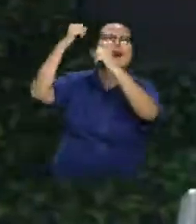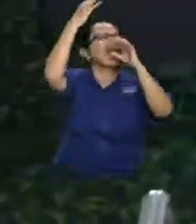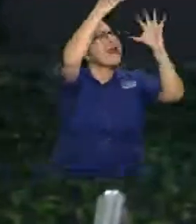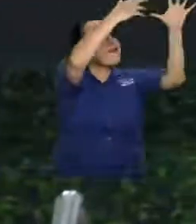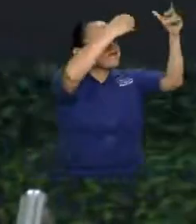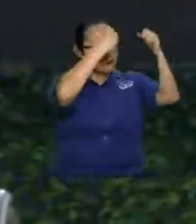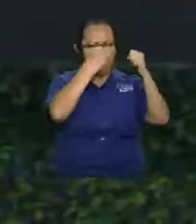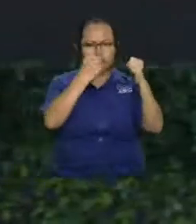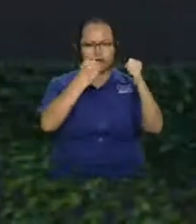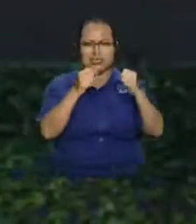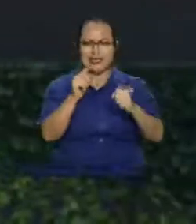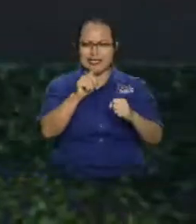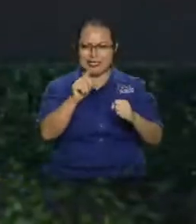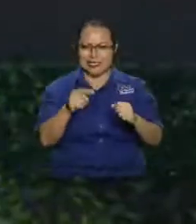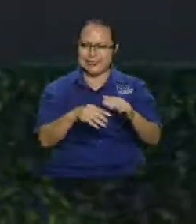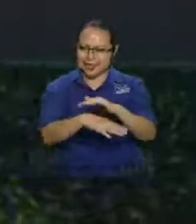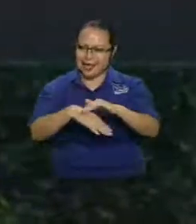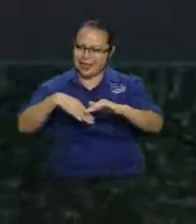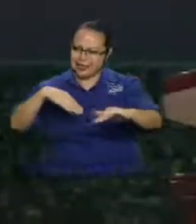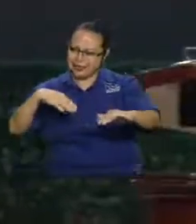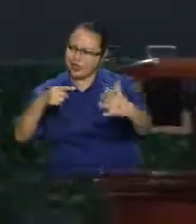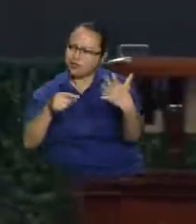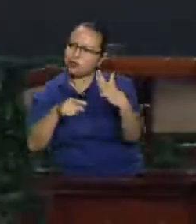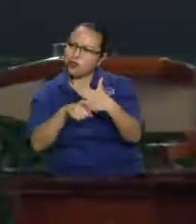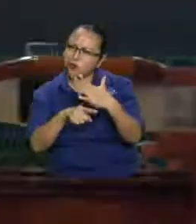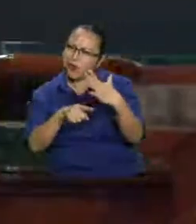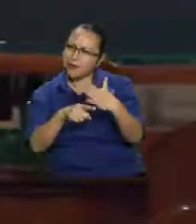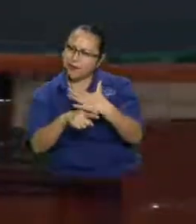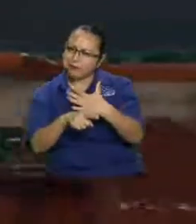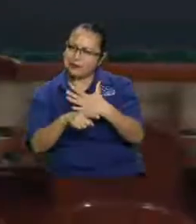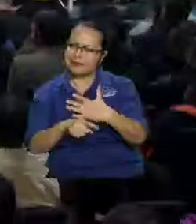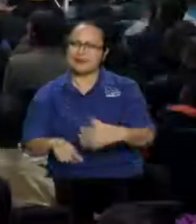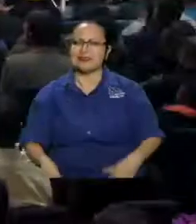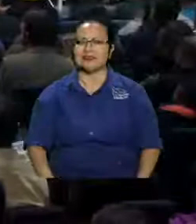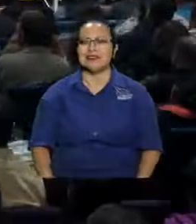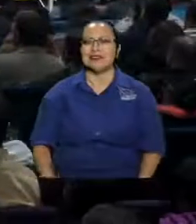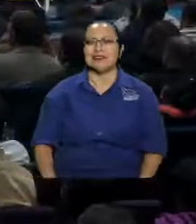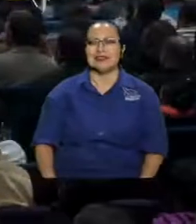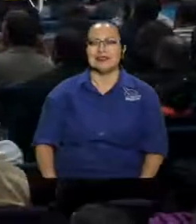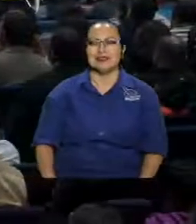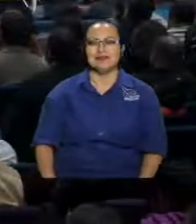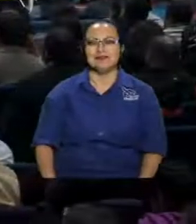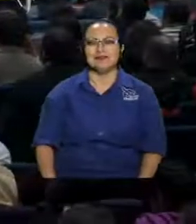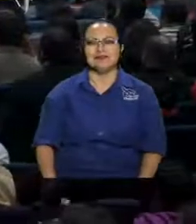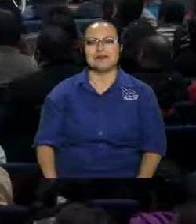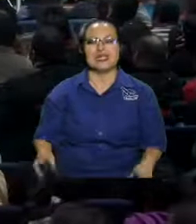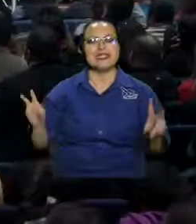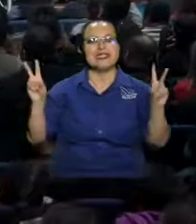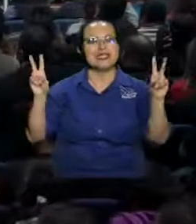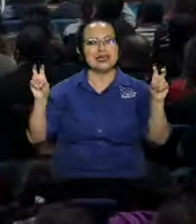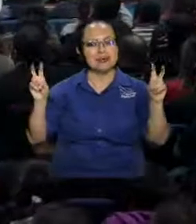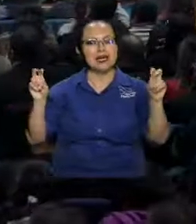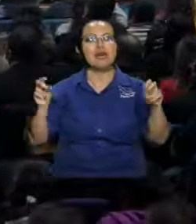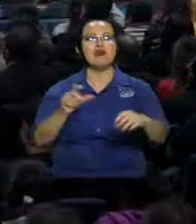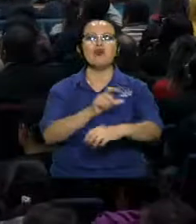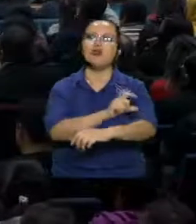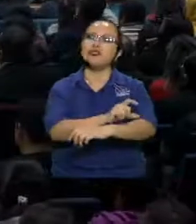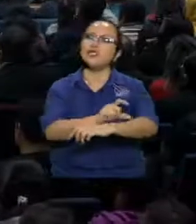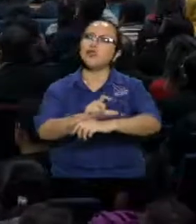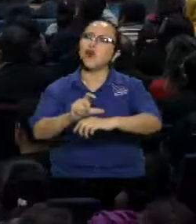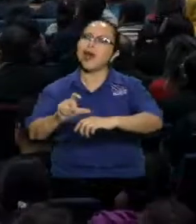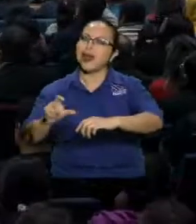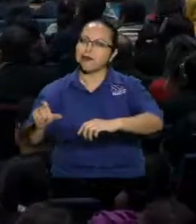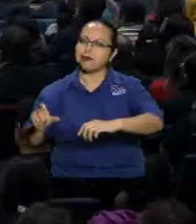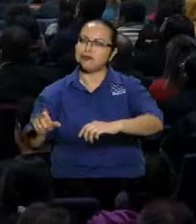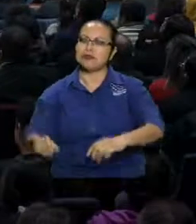nosotros las hagamos y salgan de los problemas, hombre. Pero no hay que... Este tema lo vamos a